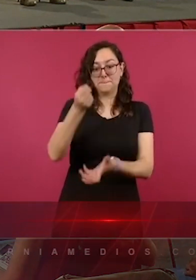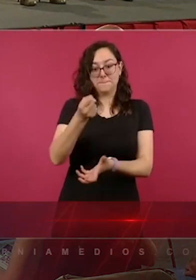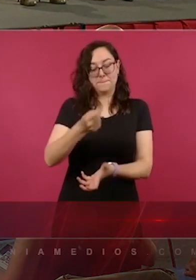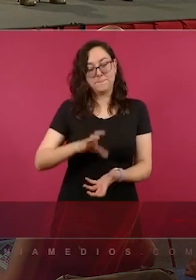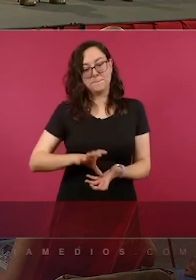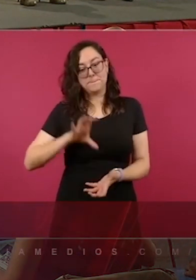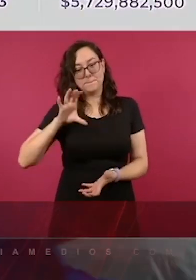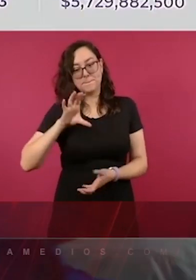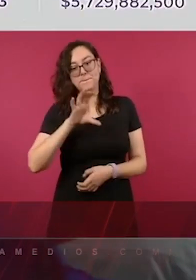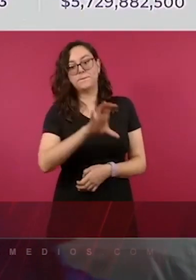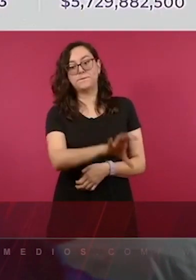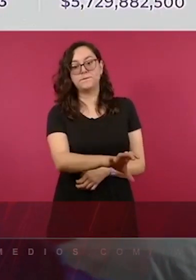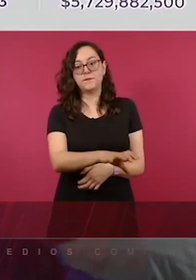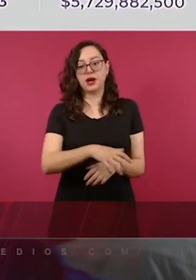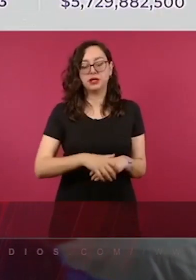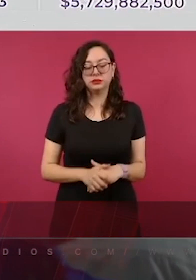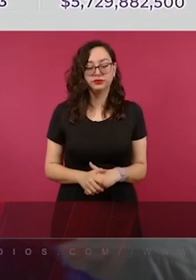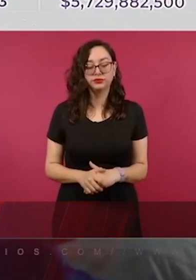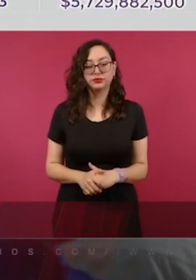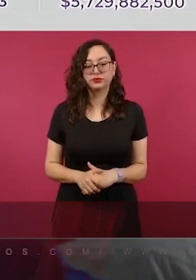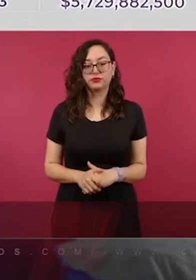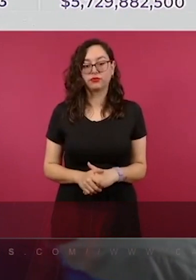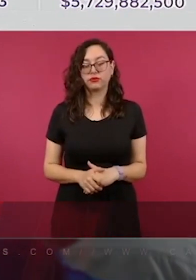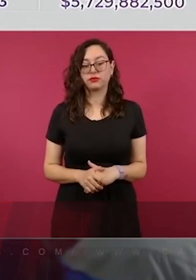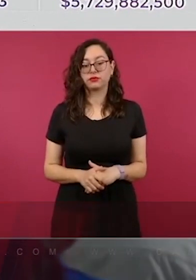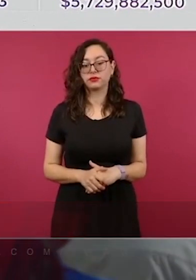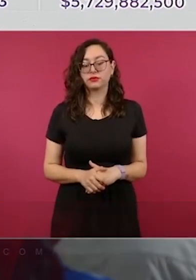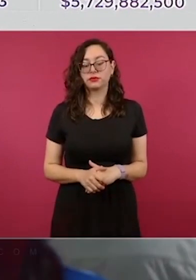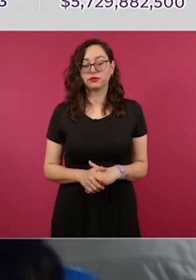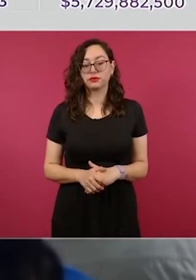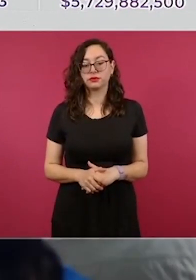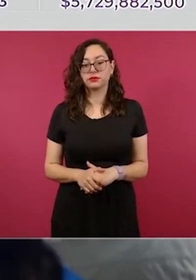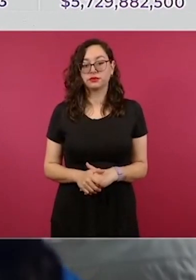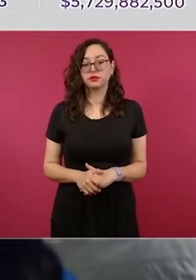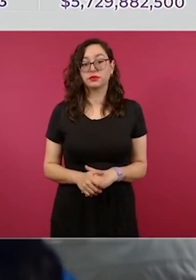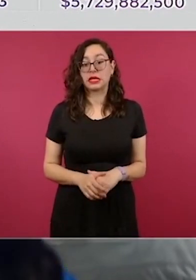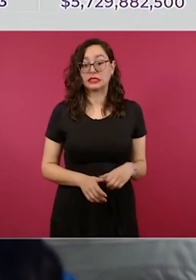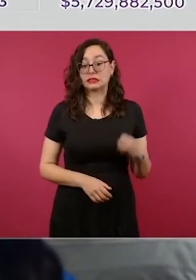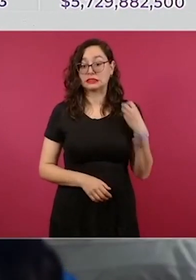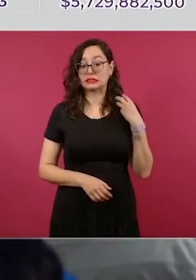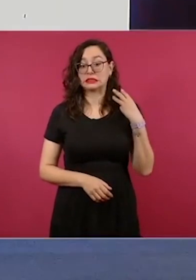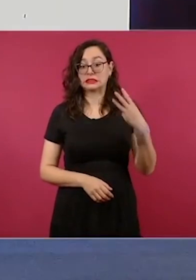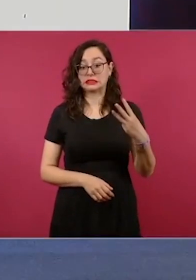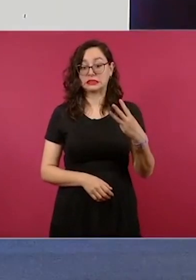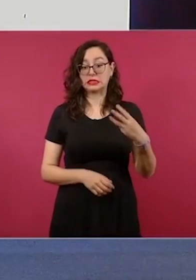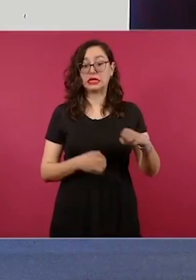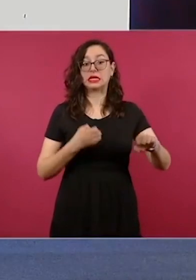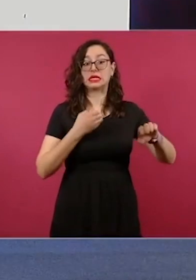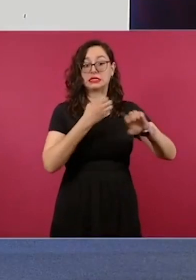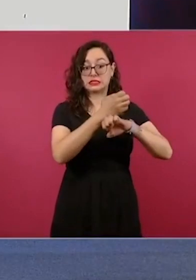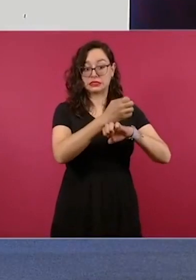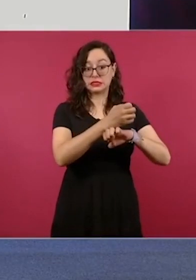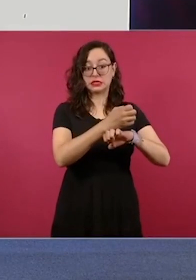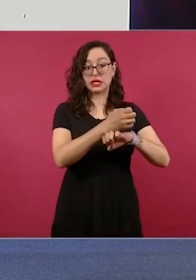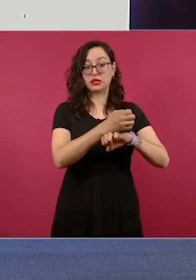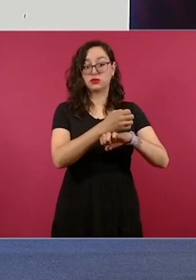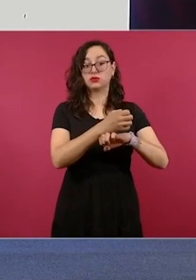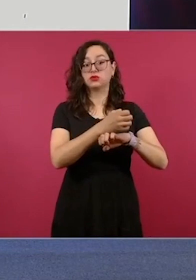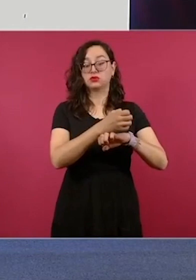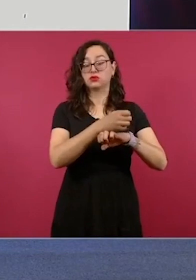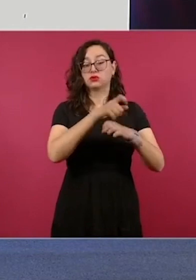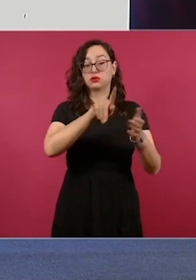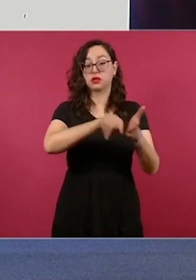de los vehículos. Son estos tres estados, Tamaulipas, Chihuahua y Baja California,